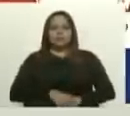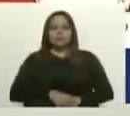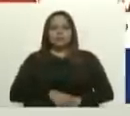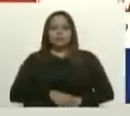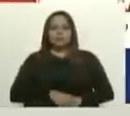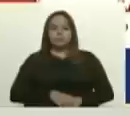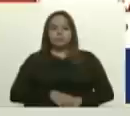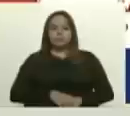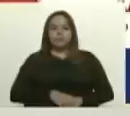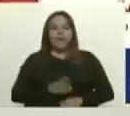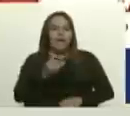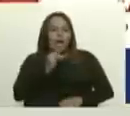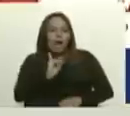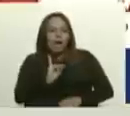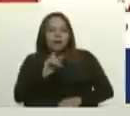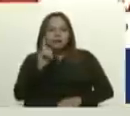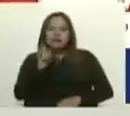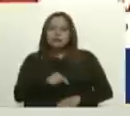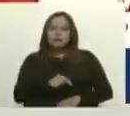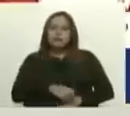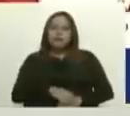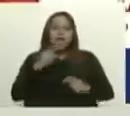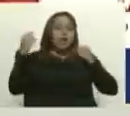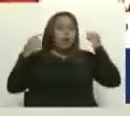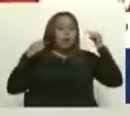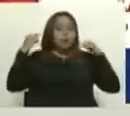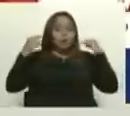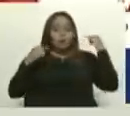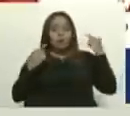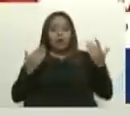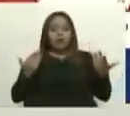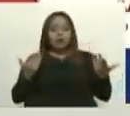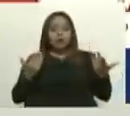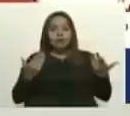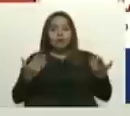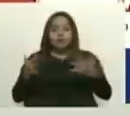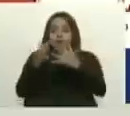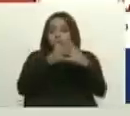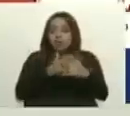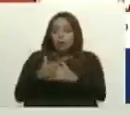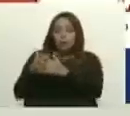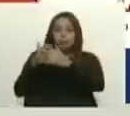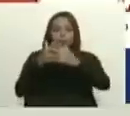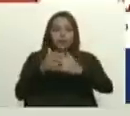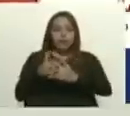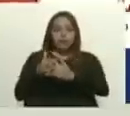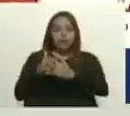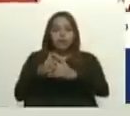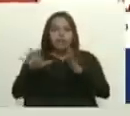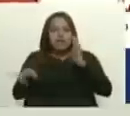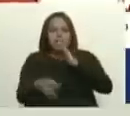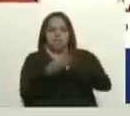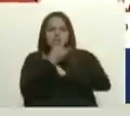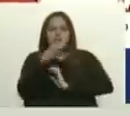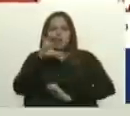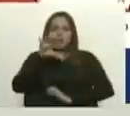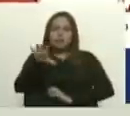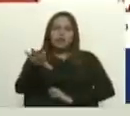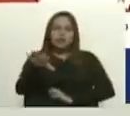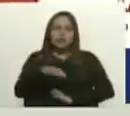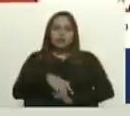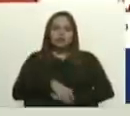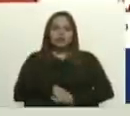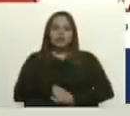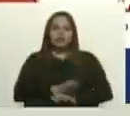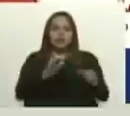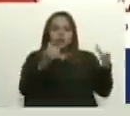Desató la locura imperial y la traición a la patria